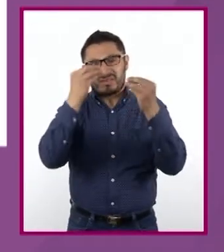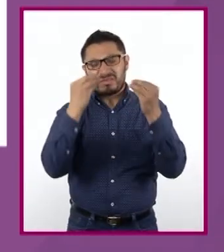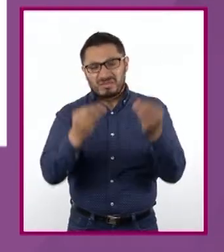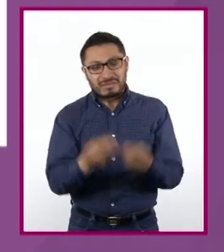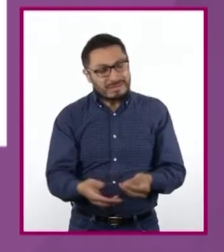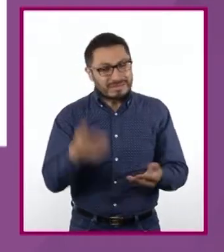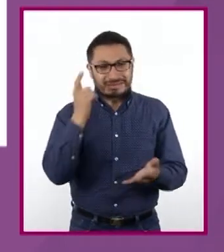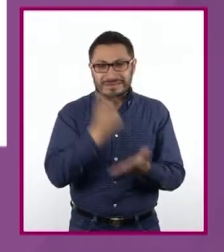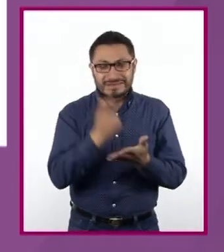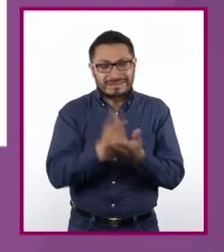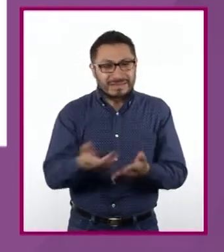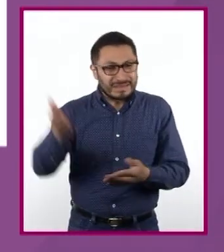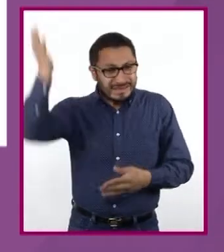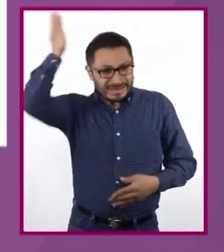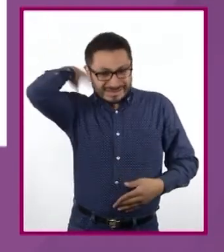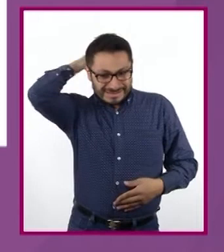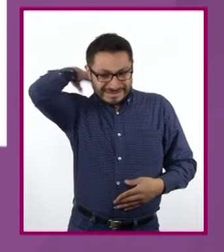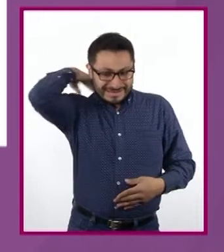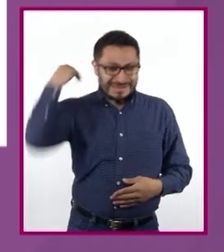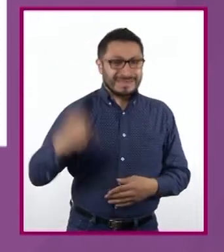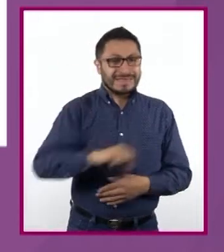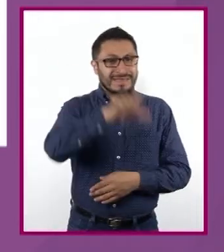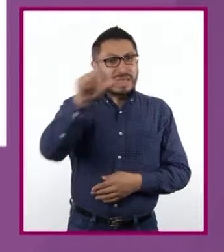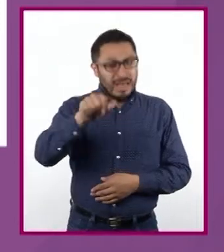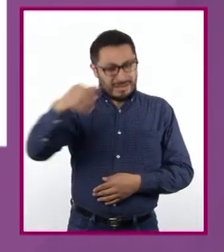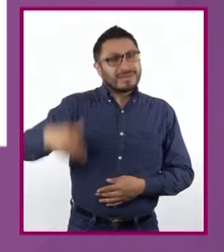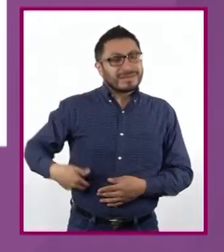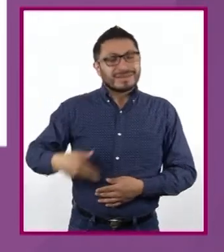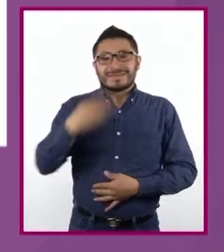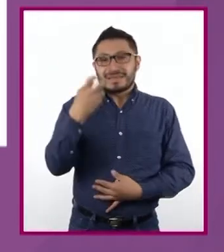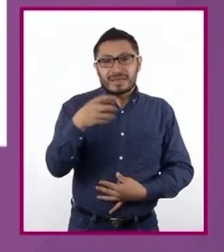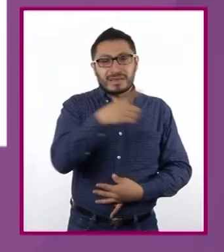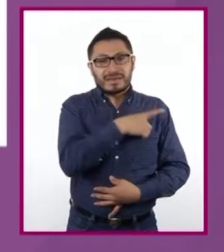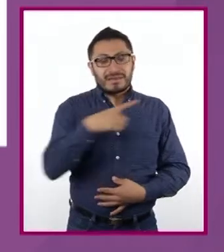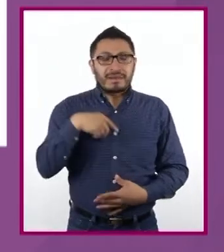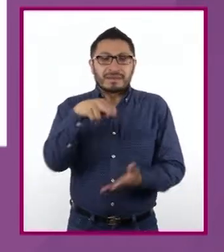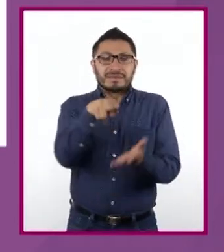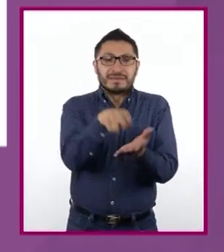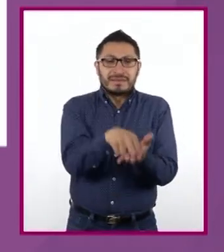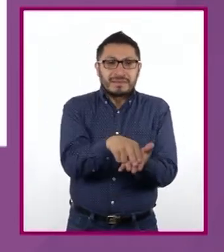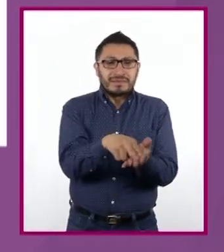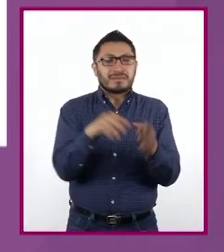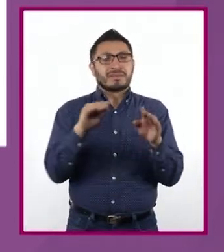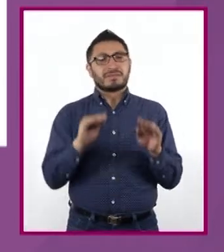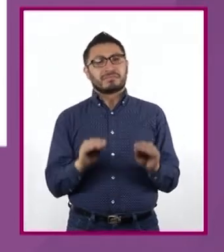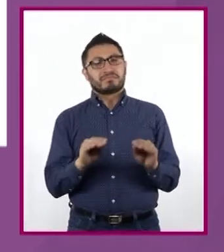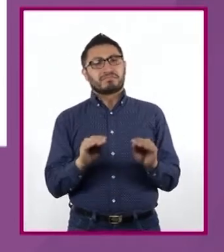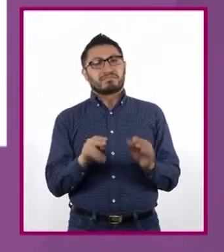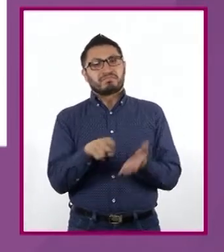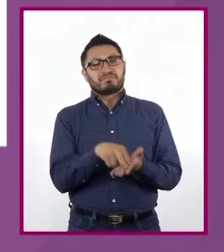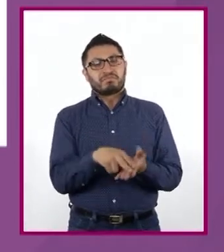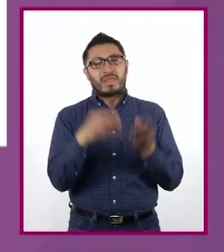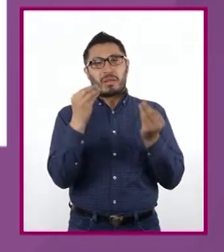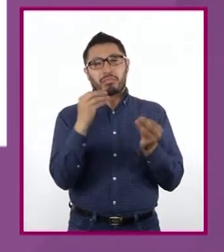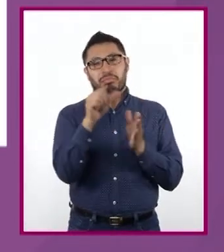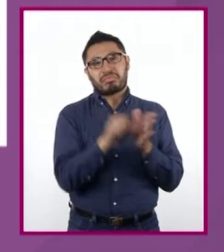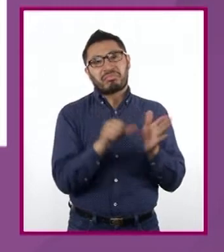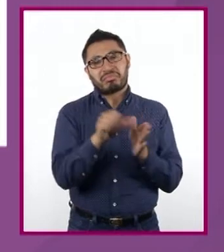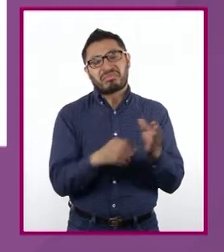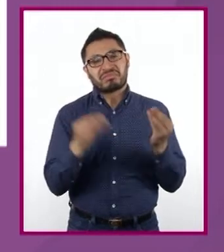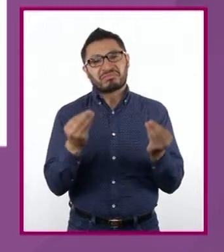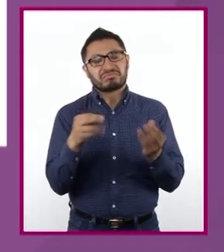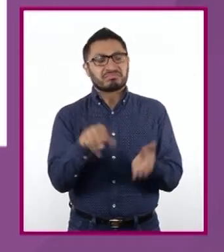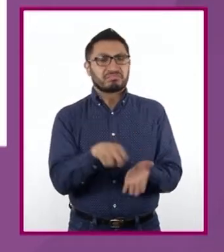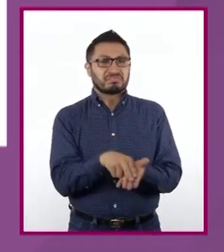lesiones graves en la espalda. Después del accidente, tuvo que estar acostada e inmóvil durante muchos meses. Y